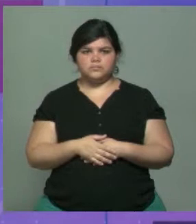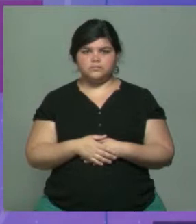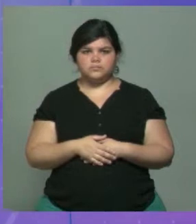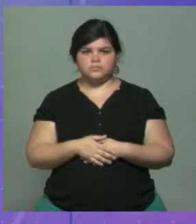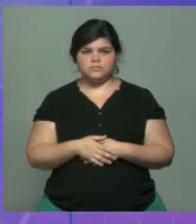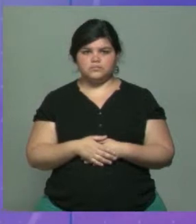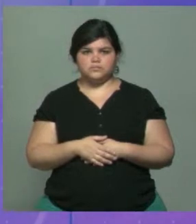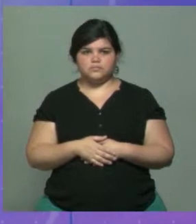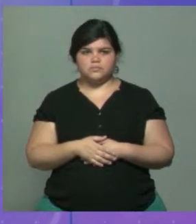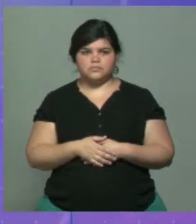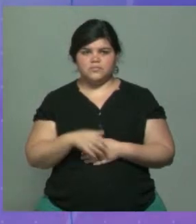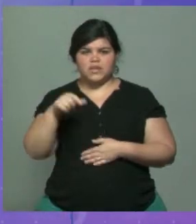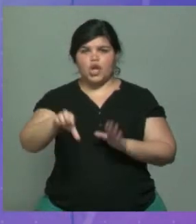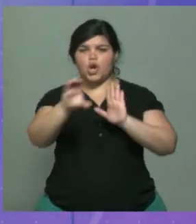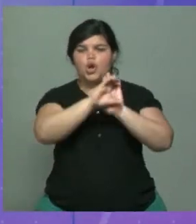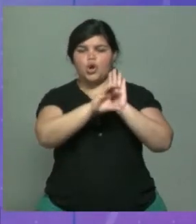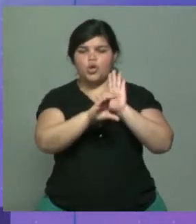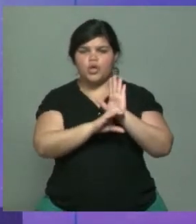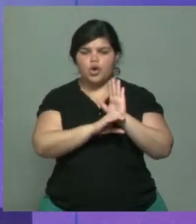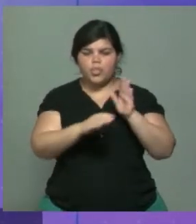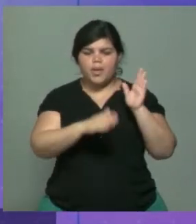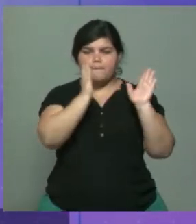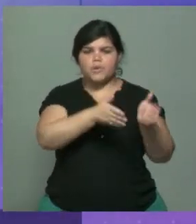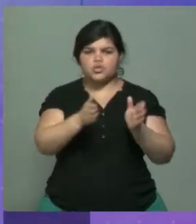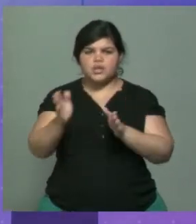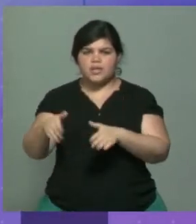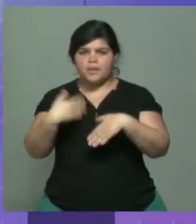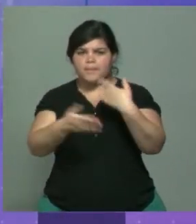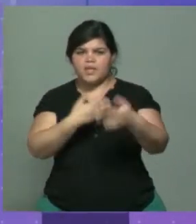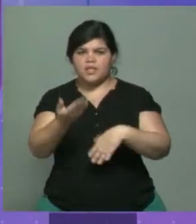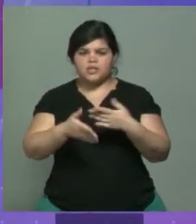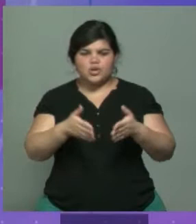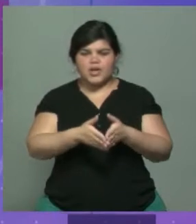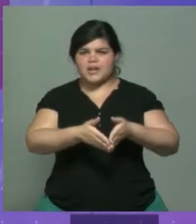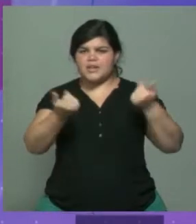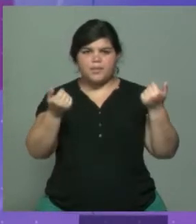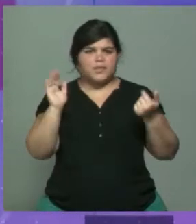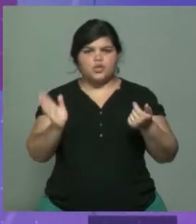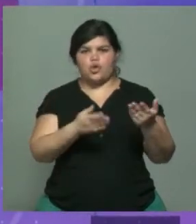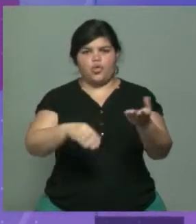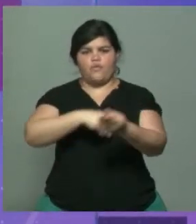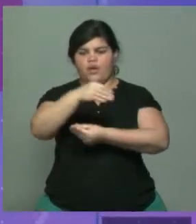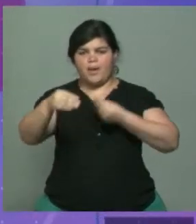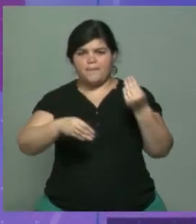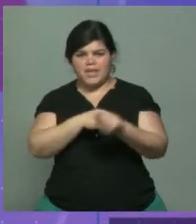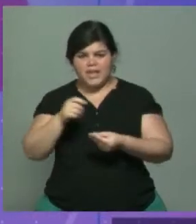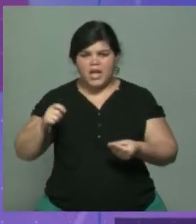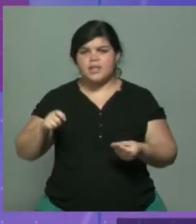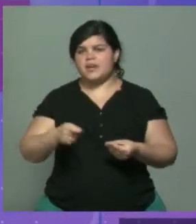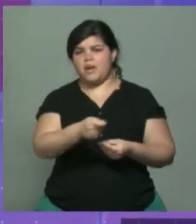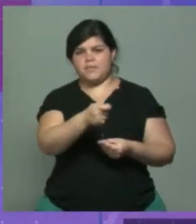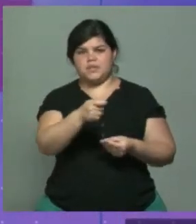Pragmatismo de este código de procedimiento es que acelera prácticamente todos los procesos de familia,